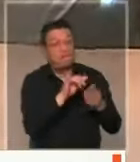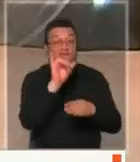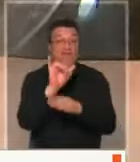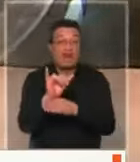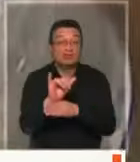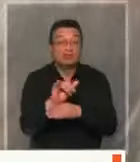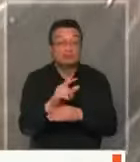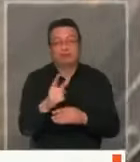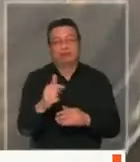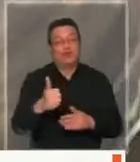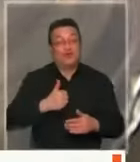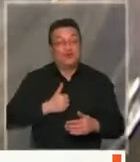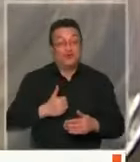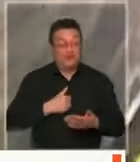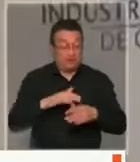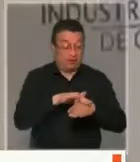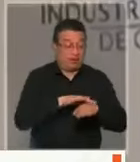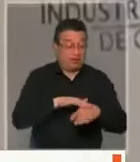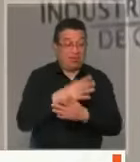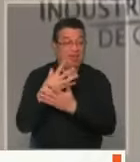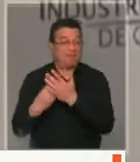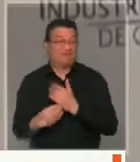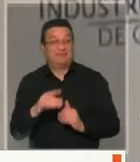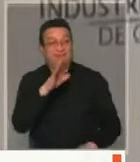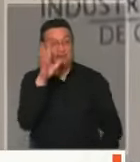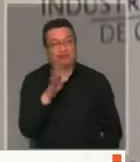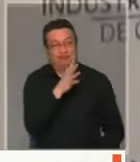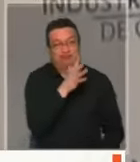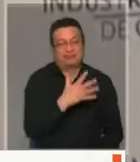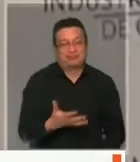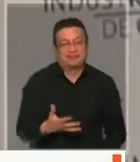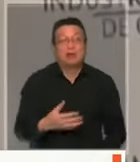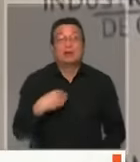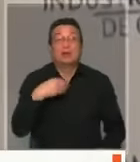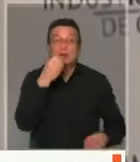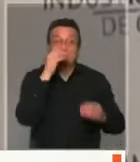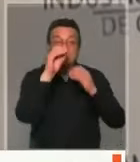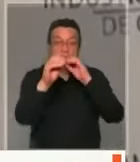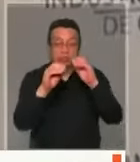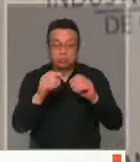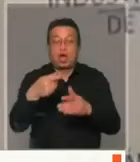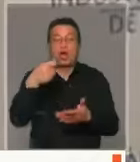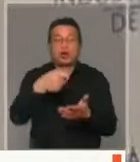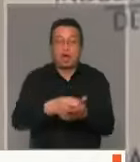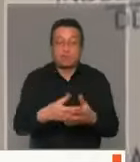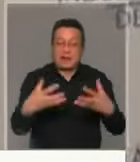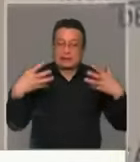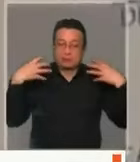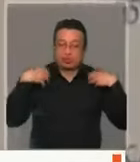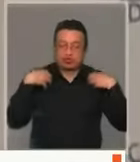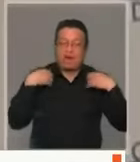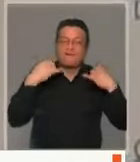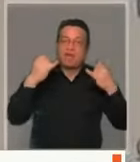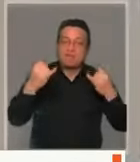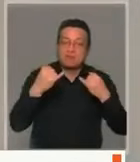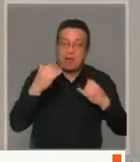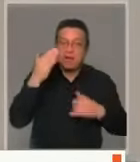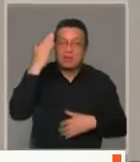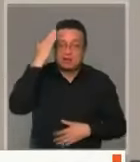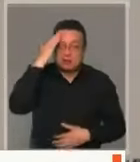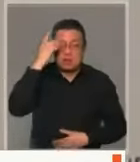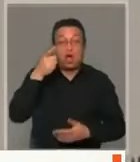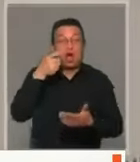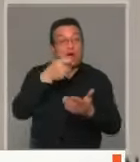que cumpla alguno de los objetivos que promete. Queremos hacer un llamado para una compra responsable y bien informada. Cada vez que compre